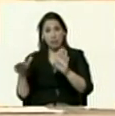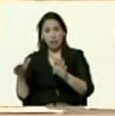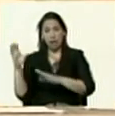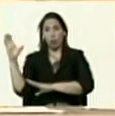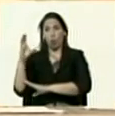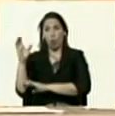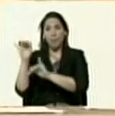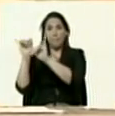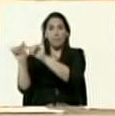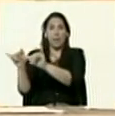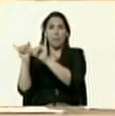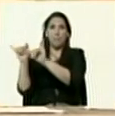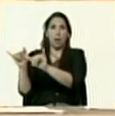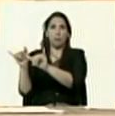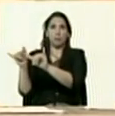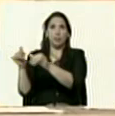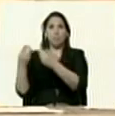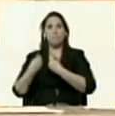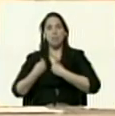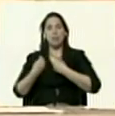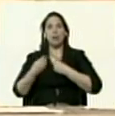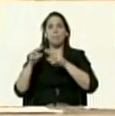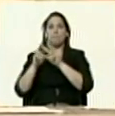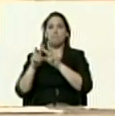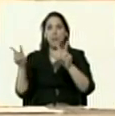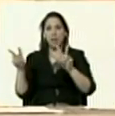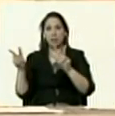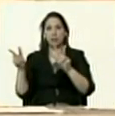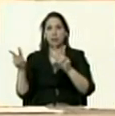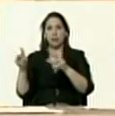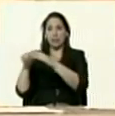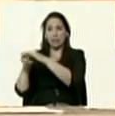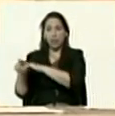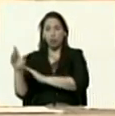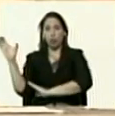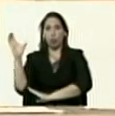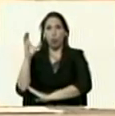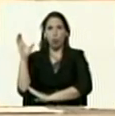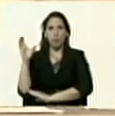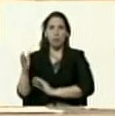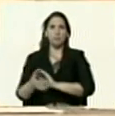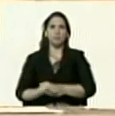Colombia la vida en paz a lo interno de ese país.